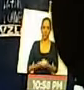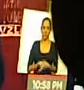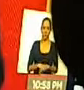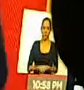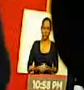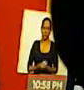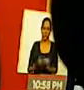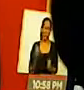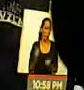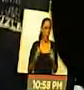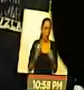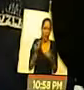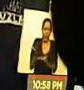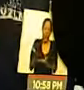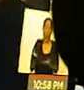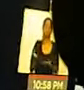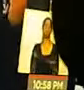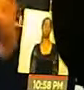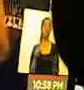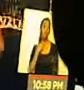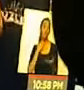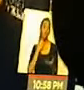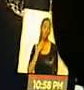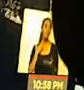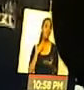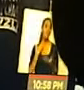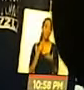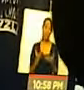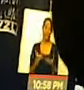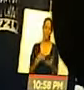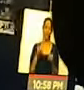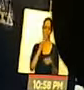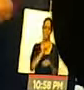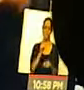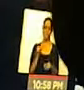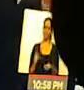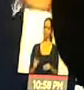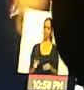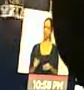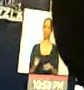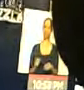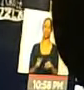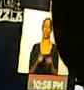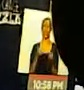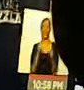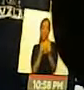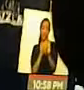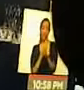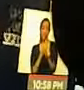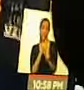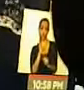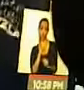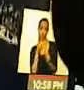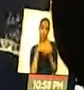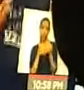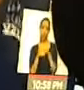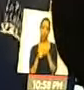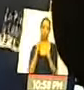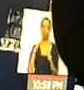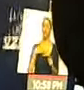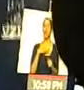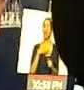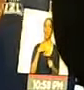eso? Y es por eso que los personajes que están detrás de la escena, que es un Álvaro Uribe Vélez, un